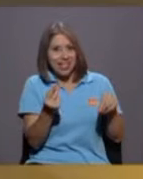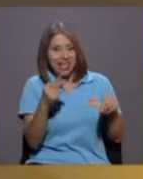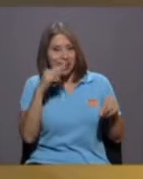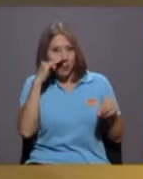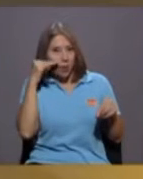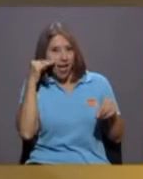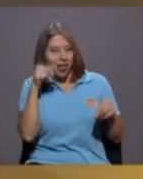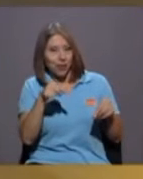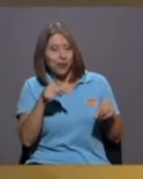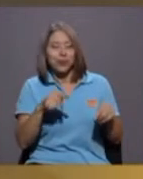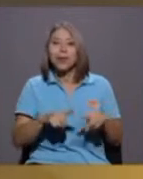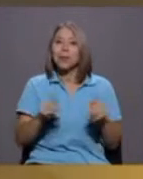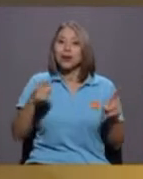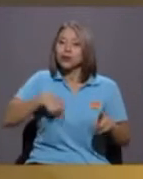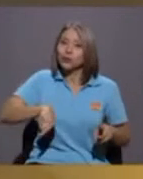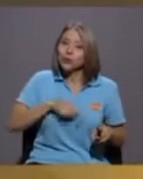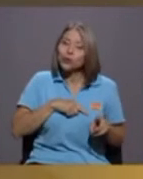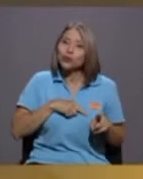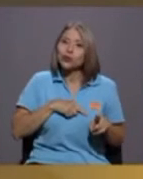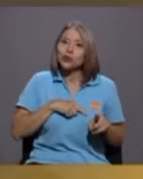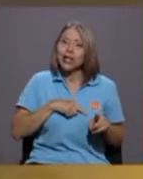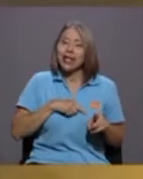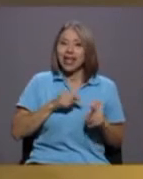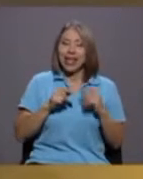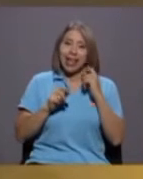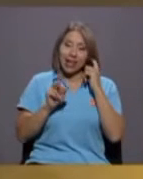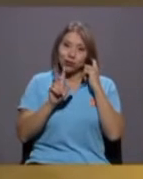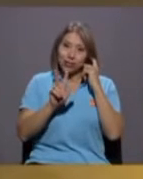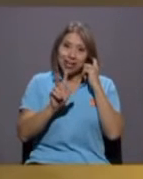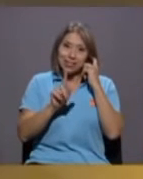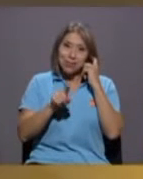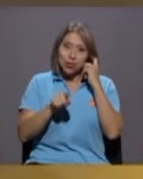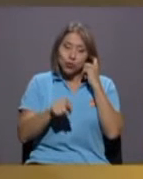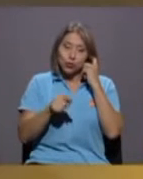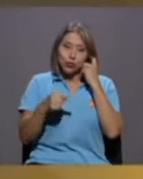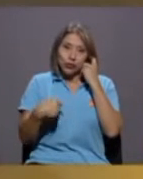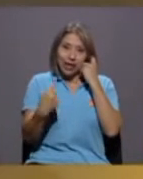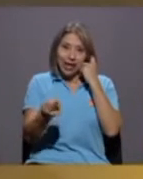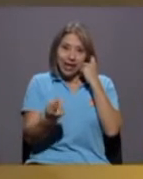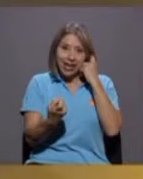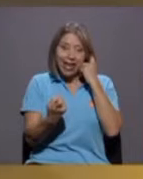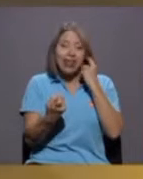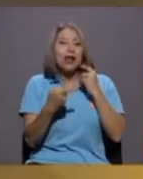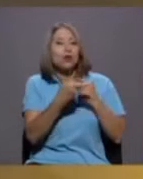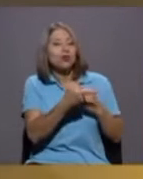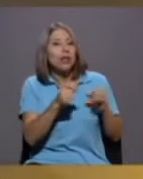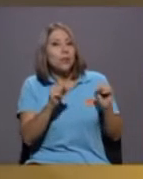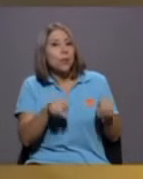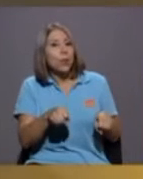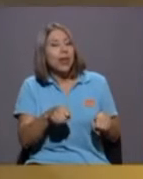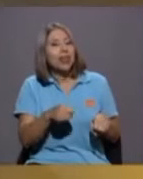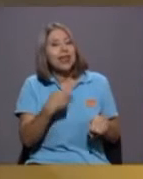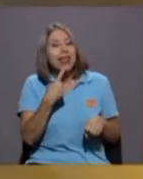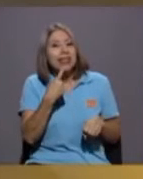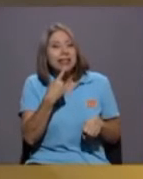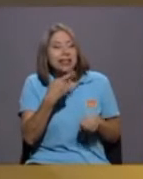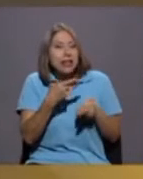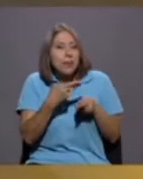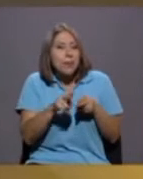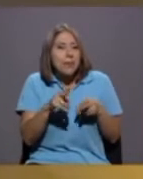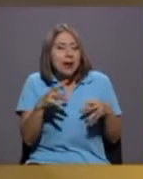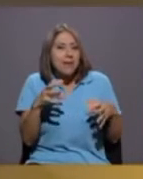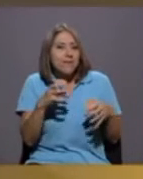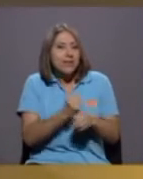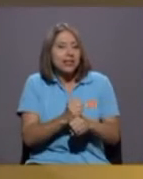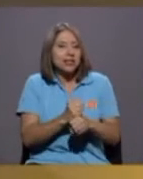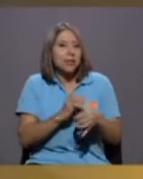sí podemos, en los 3 minutos que creo que nos quedan, don Carlos, usted no quiere hacer una brevísima